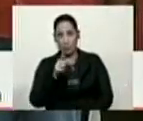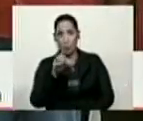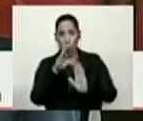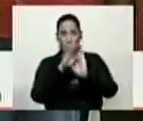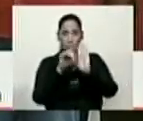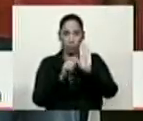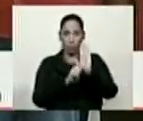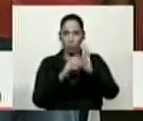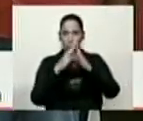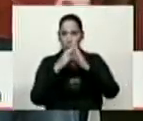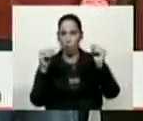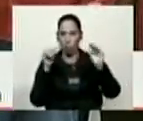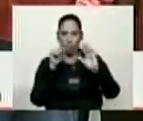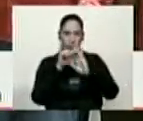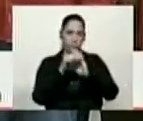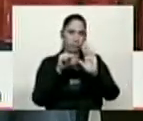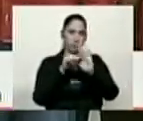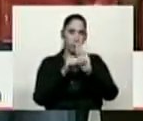artículos.